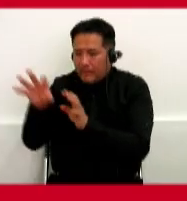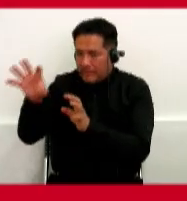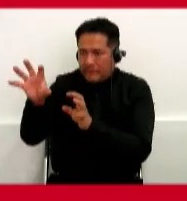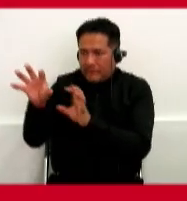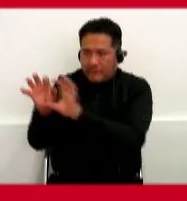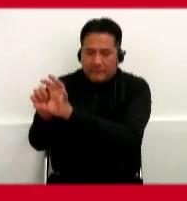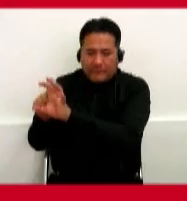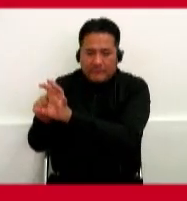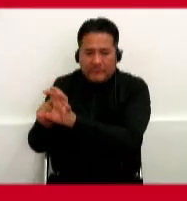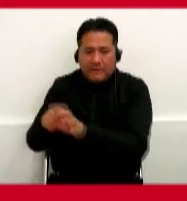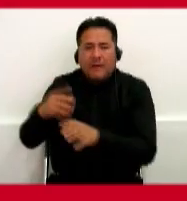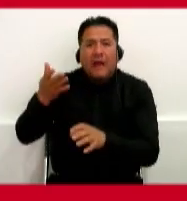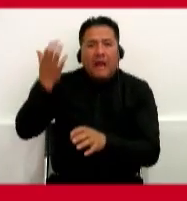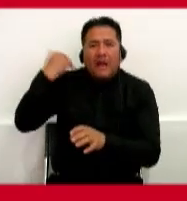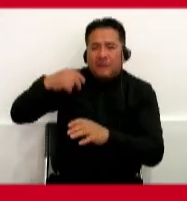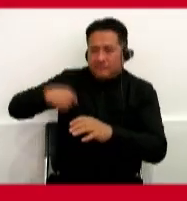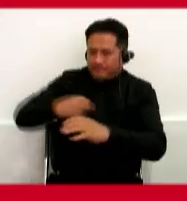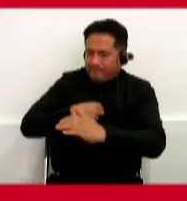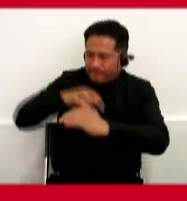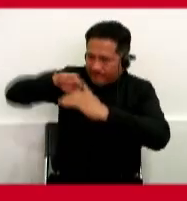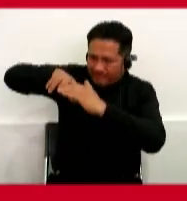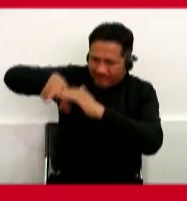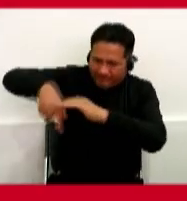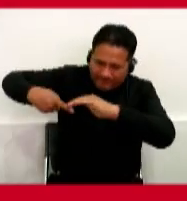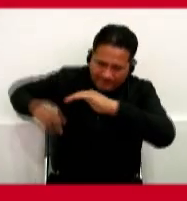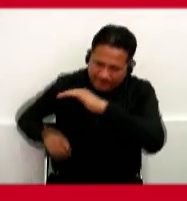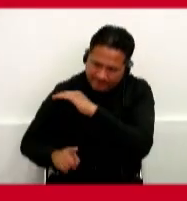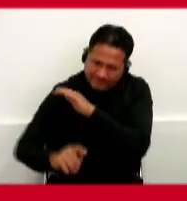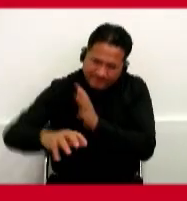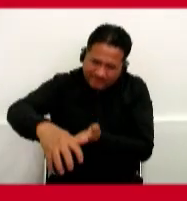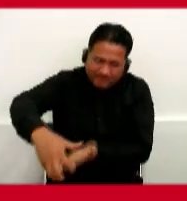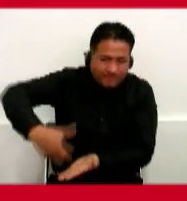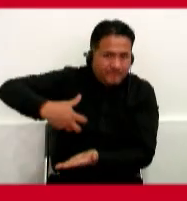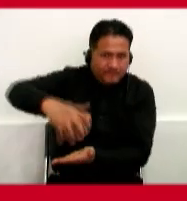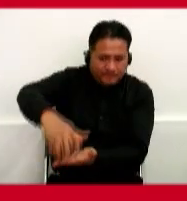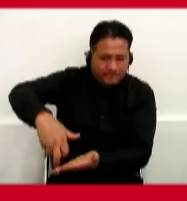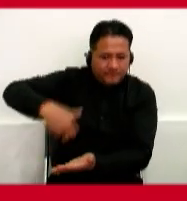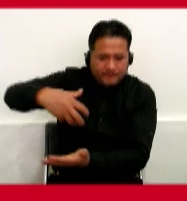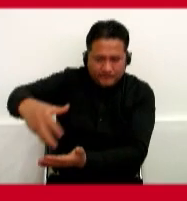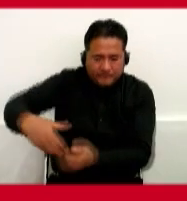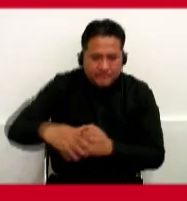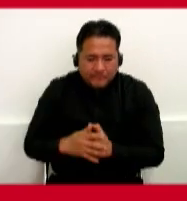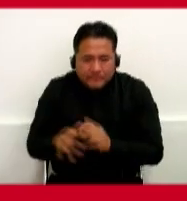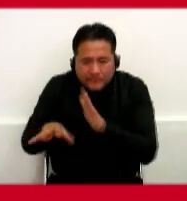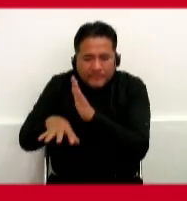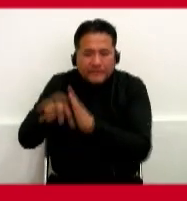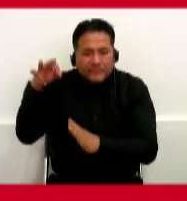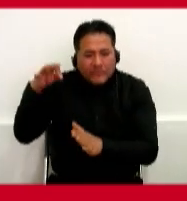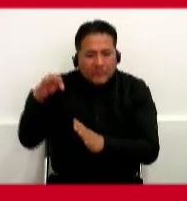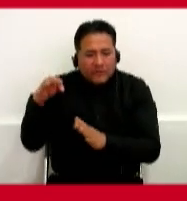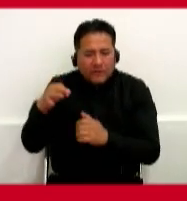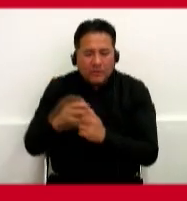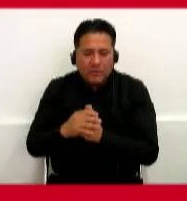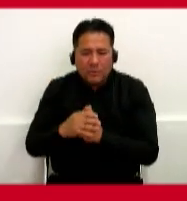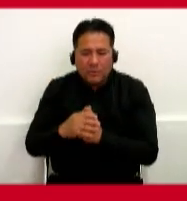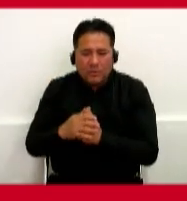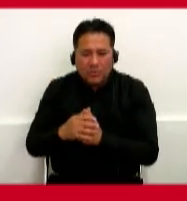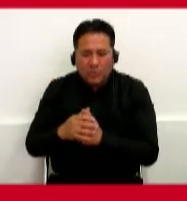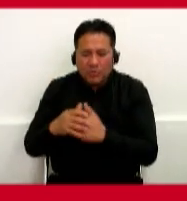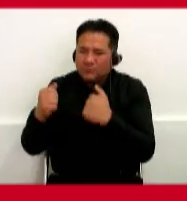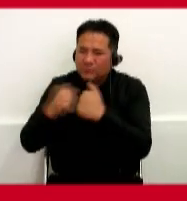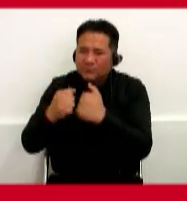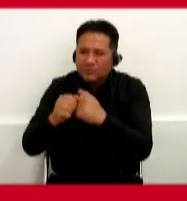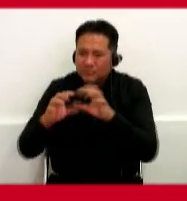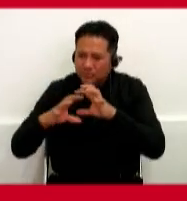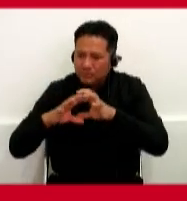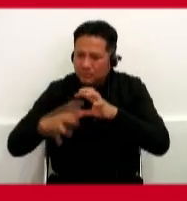excavación que realizamos en este tipo de filitas y hemos tenido tasas de desplazamiento del orden de 10 a